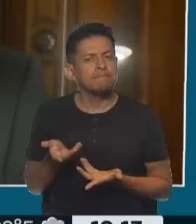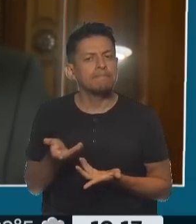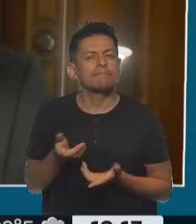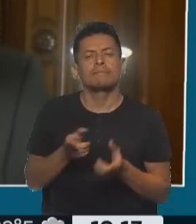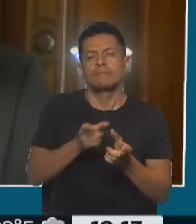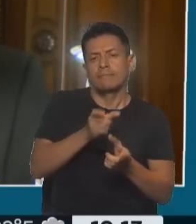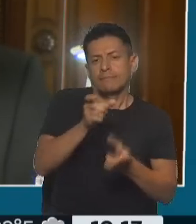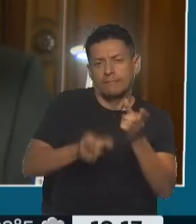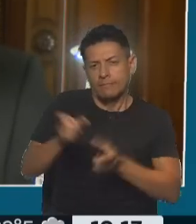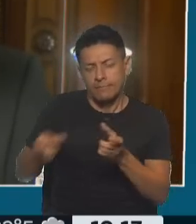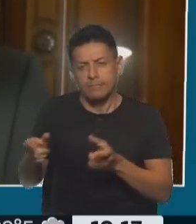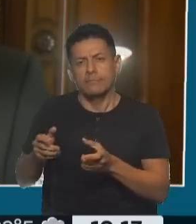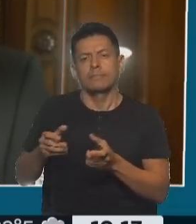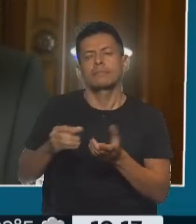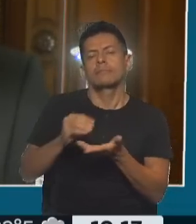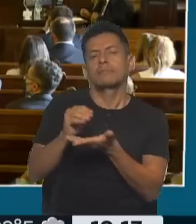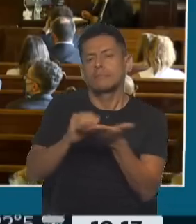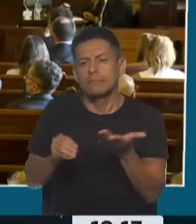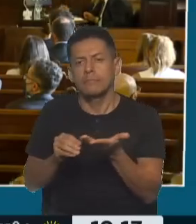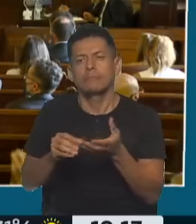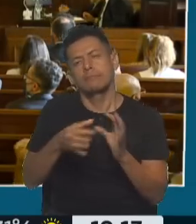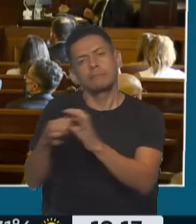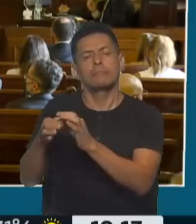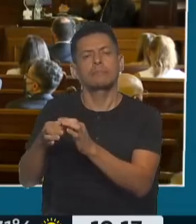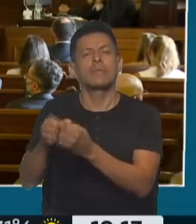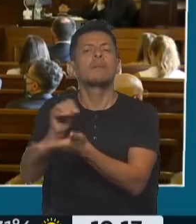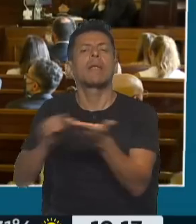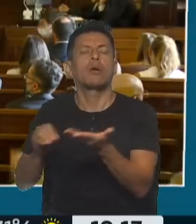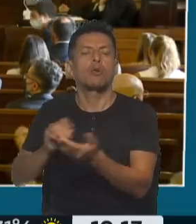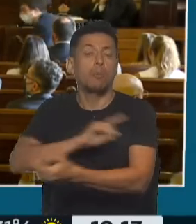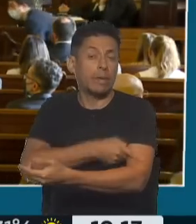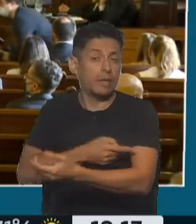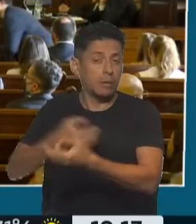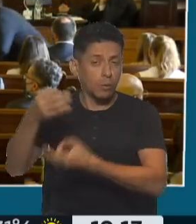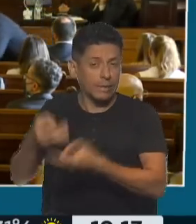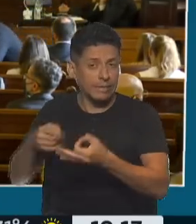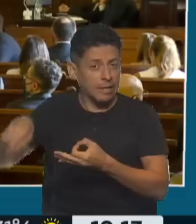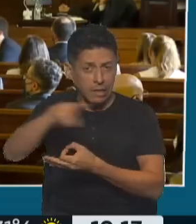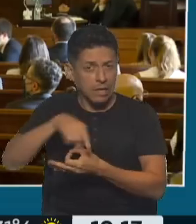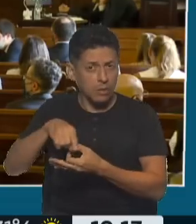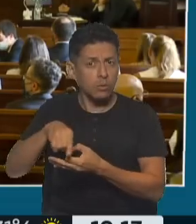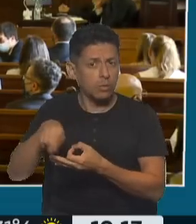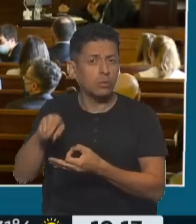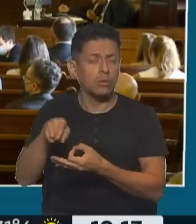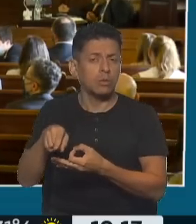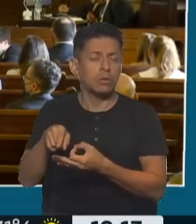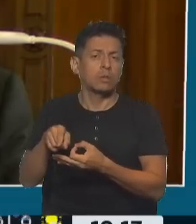usuarios, son magistrados, son funcionarios del Poder Judicial, empleados del Poder Judicial, que han